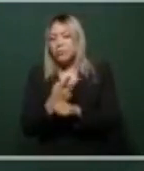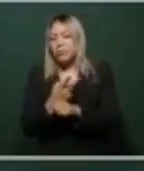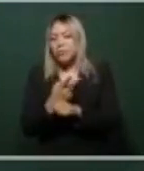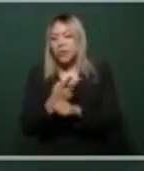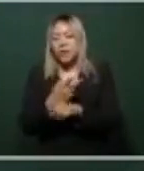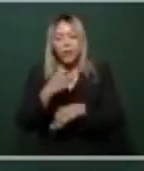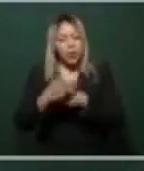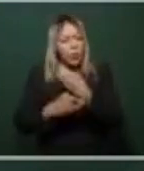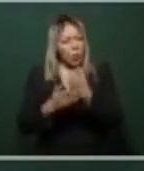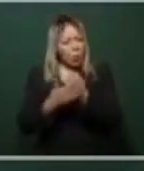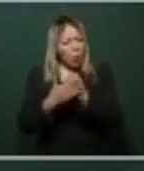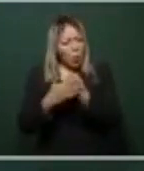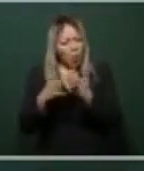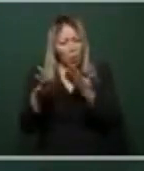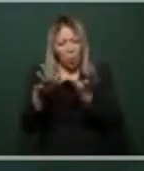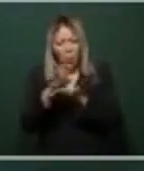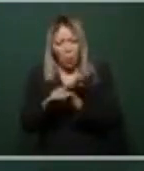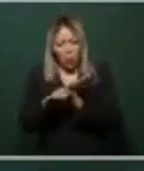dilucidar